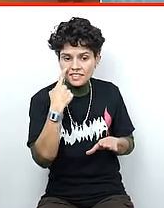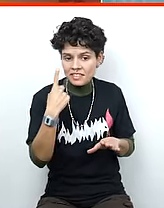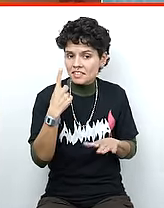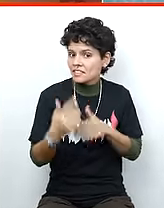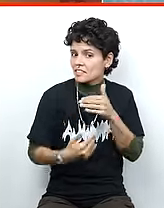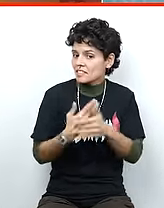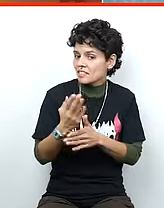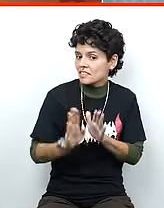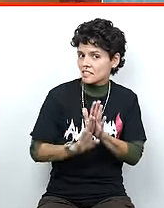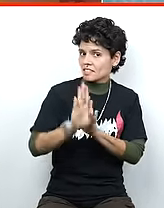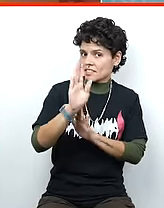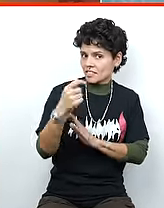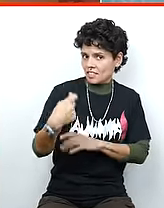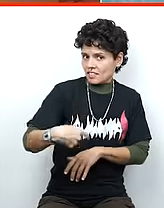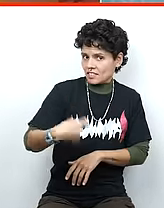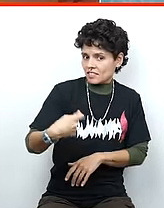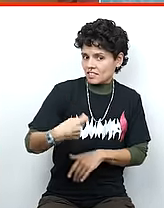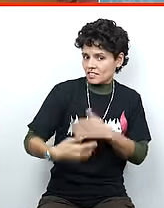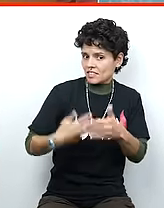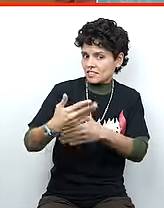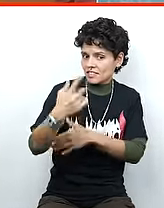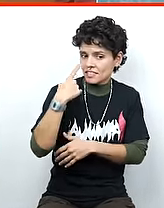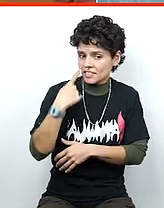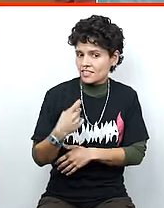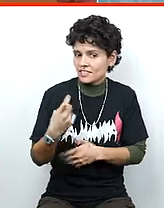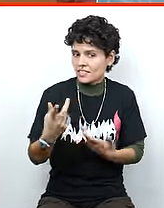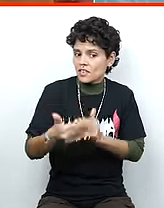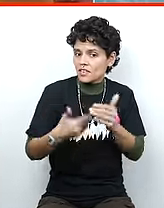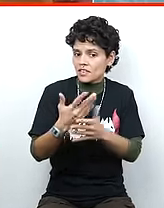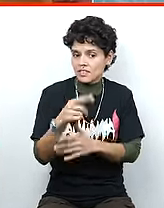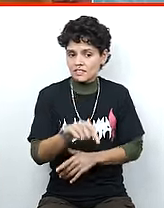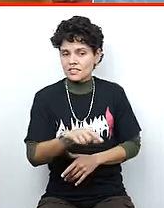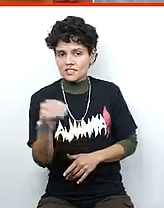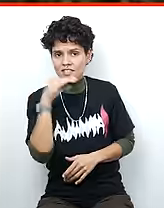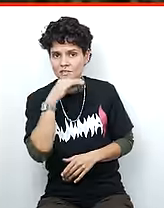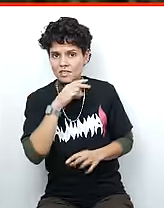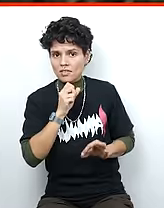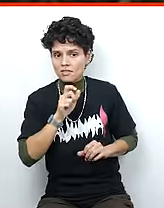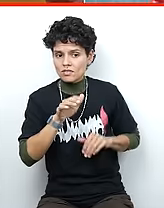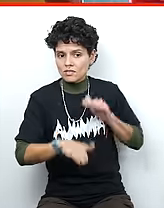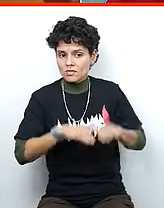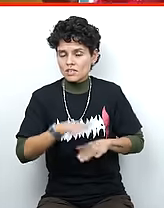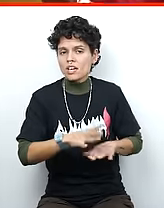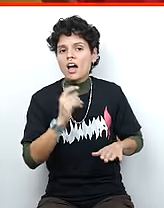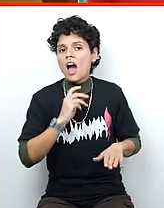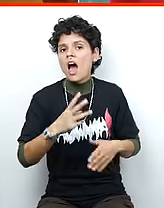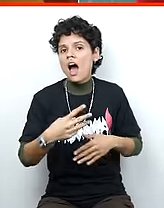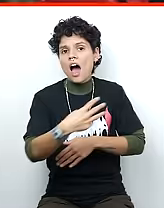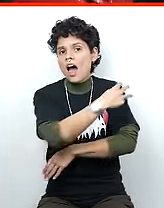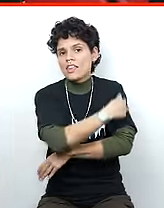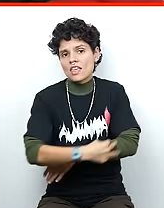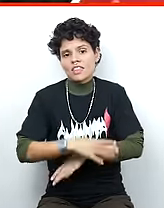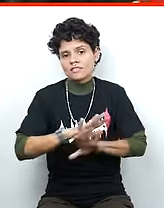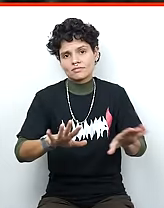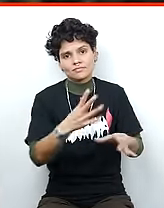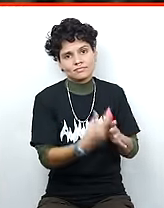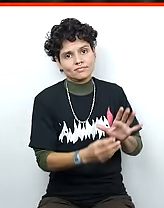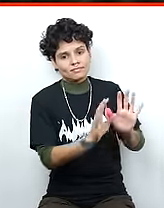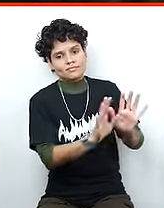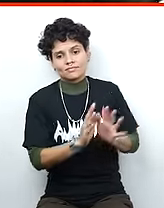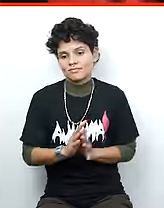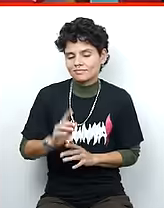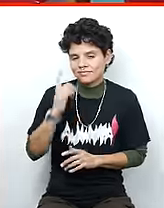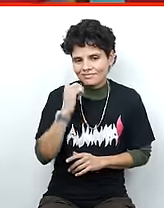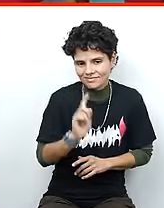bien. ¿Están buenas, no? Están buenas, sí. Está bien. Corren rápidas. Ahí quedó vida. Ah, ya, pues siéntese.